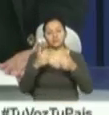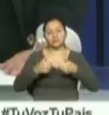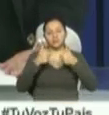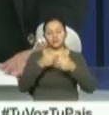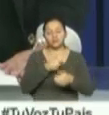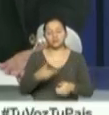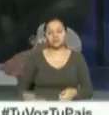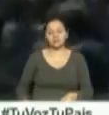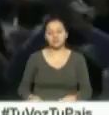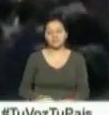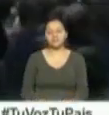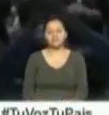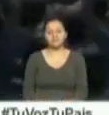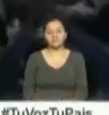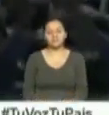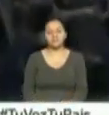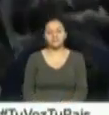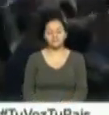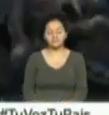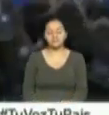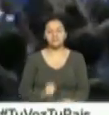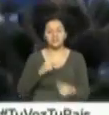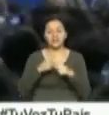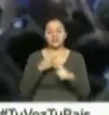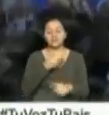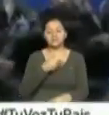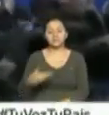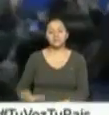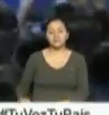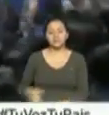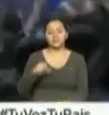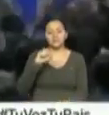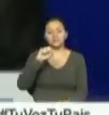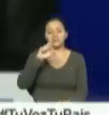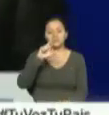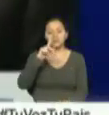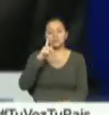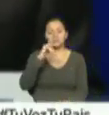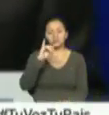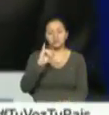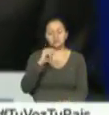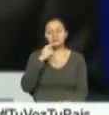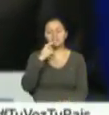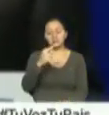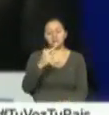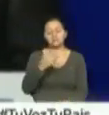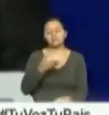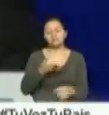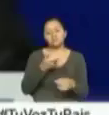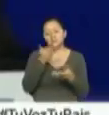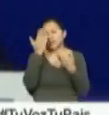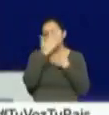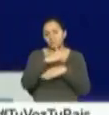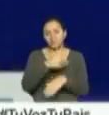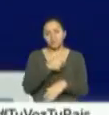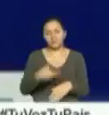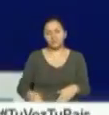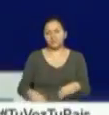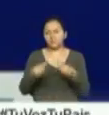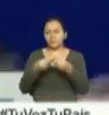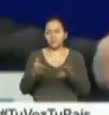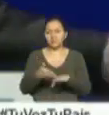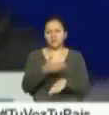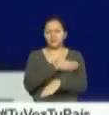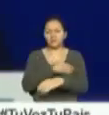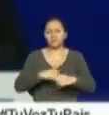candidatura. El expresidente galo Nicolas Sarkozy, que abandonó el Palacio del Eliseo tras perder las elecciones en